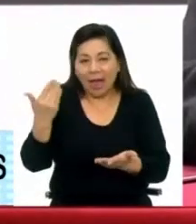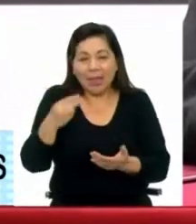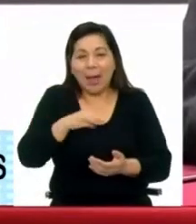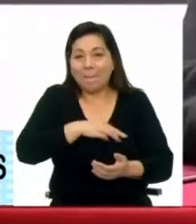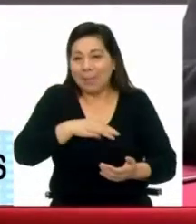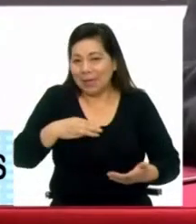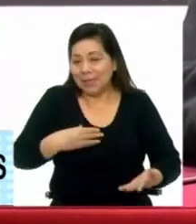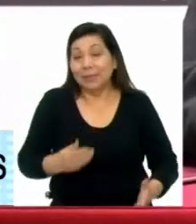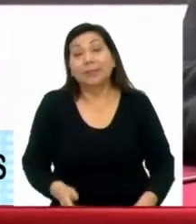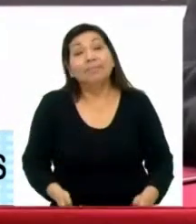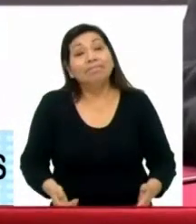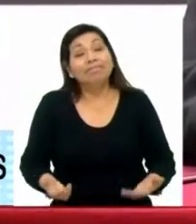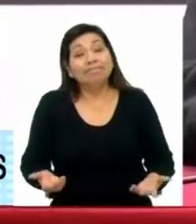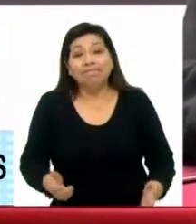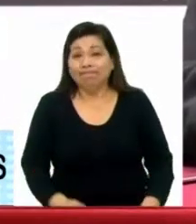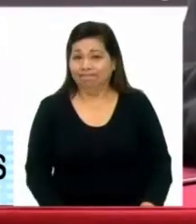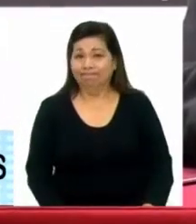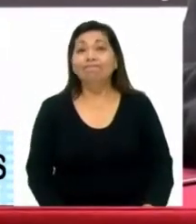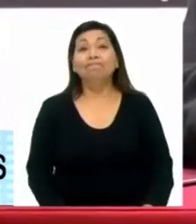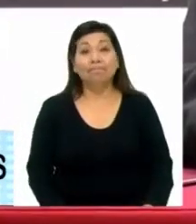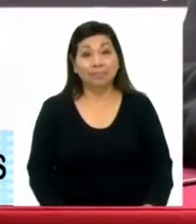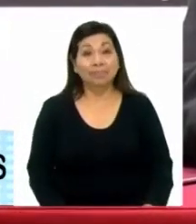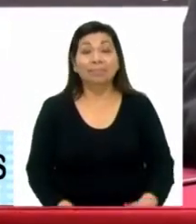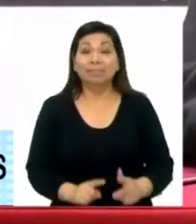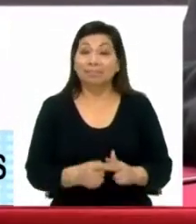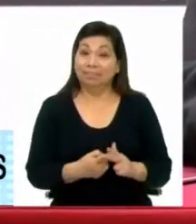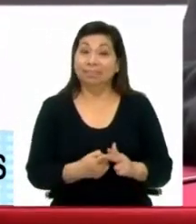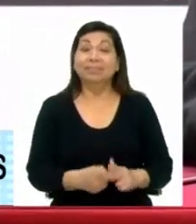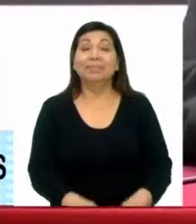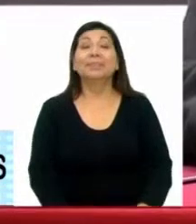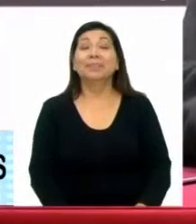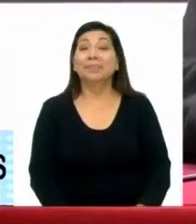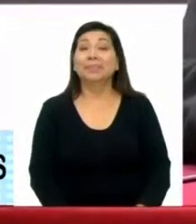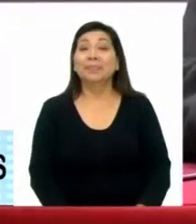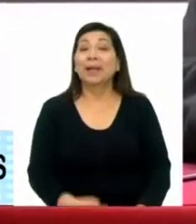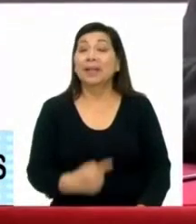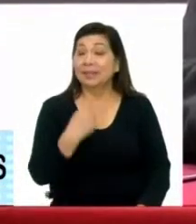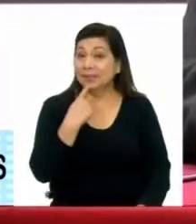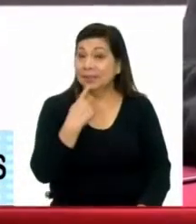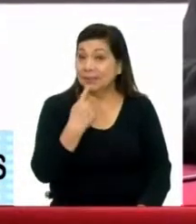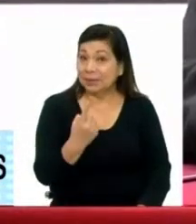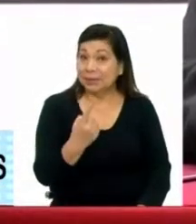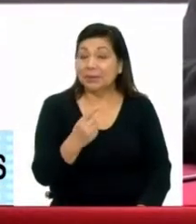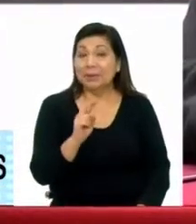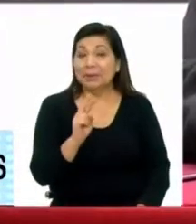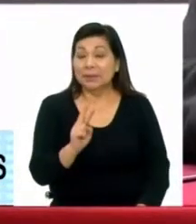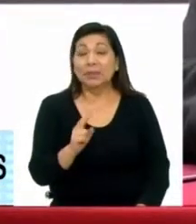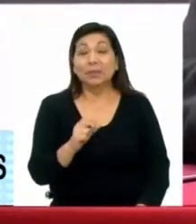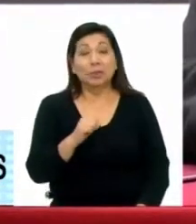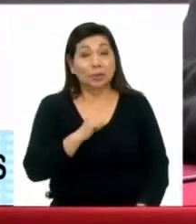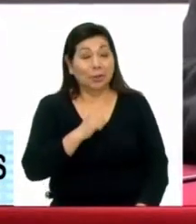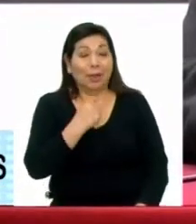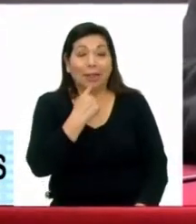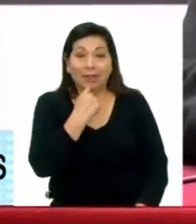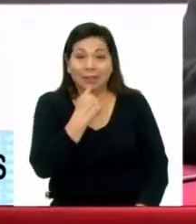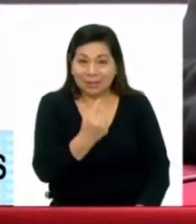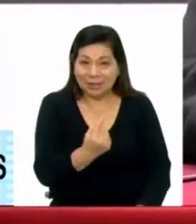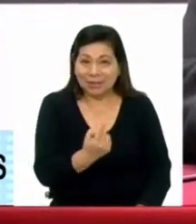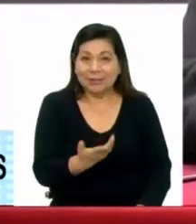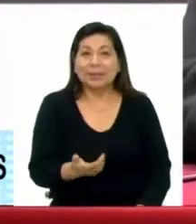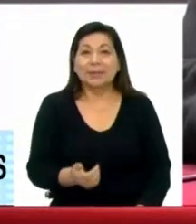antes? Sí, bueno, voy a empezar por la última pregunta. En realidad, miren, yo había dicho